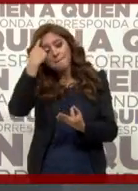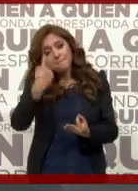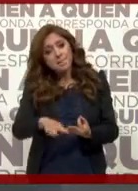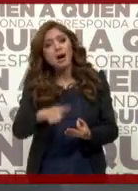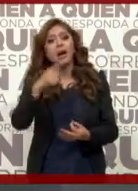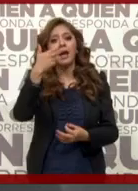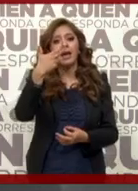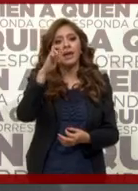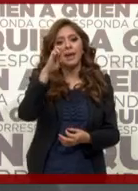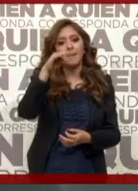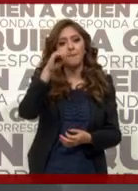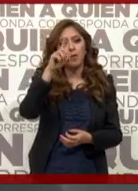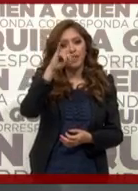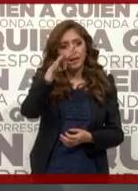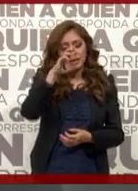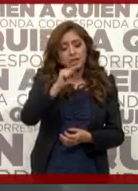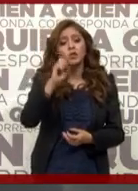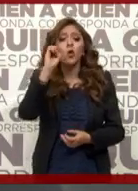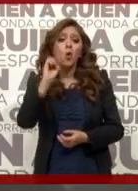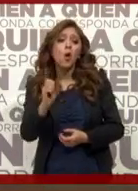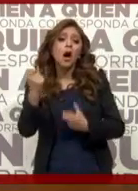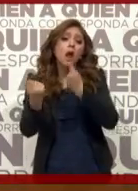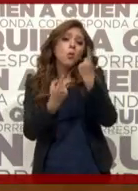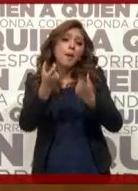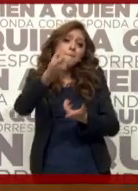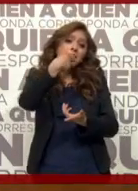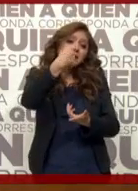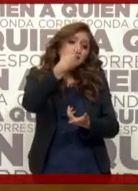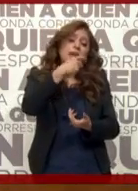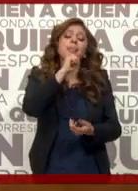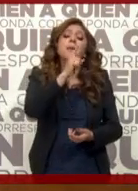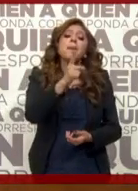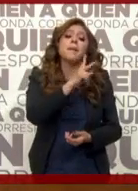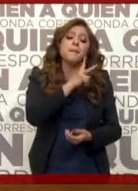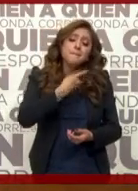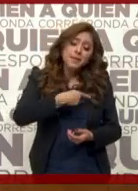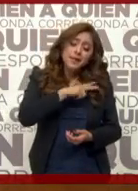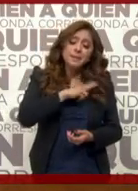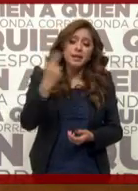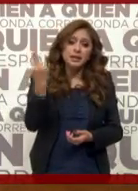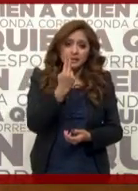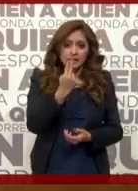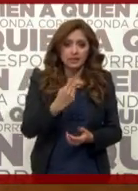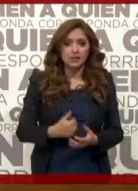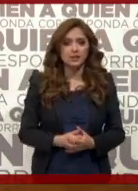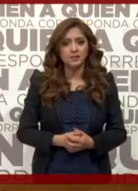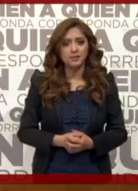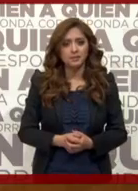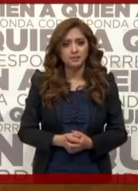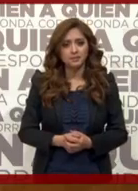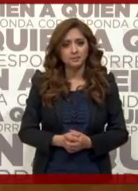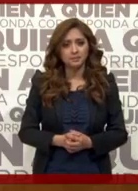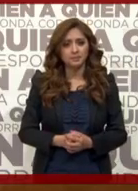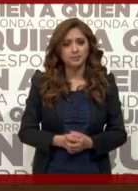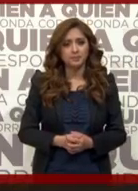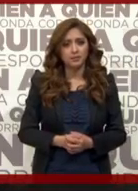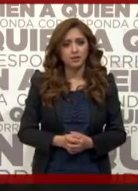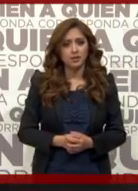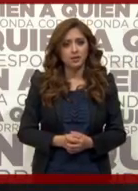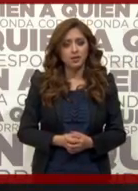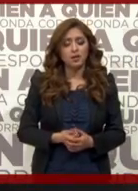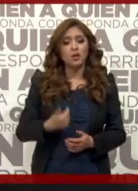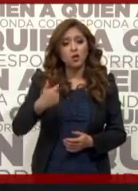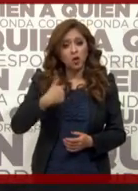las hemodiálisis que necesita o para algunos medicamentos y vitaminas especiales. Les pido como madre que